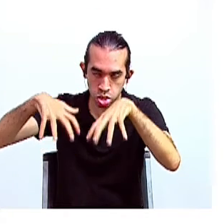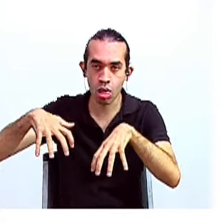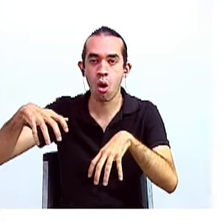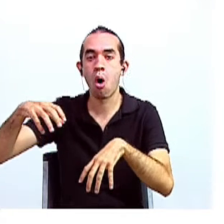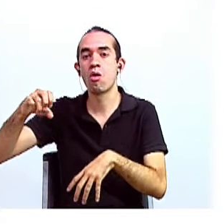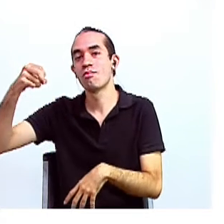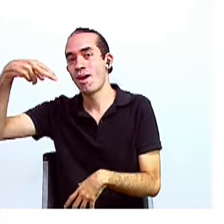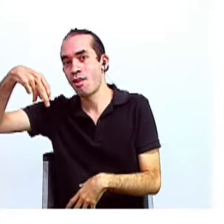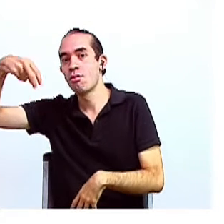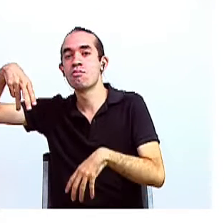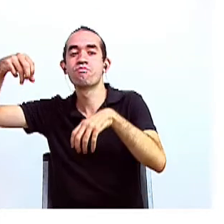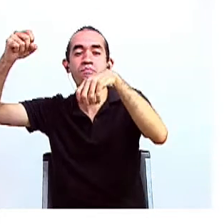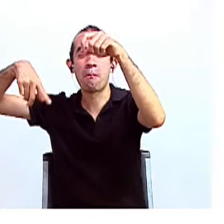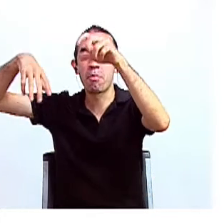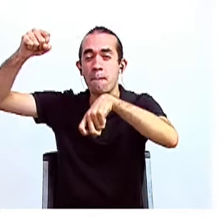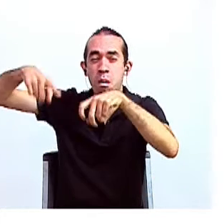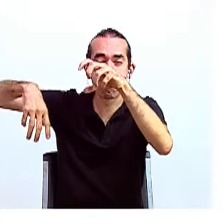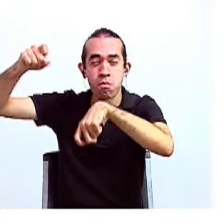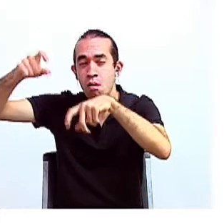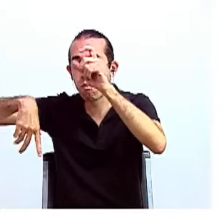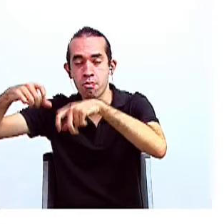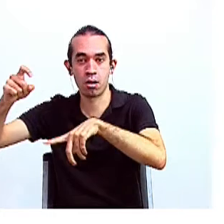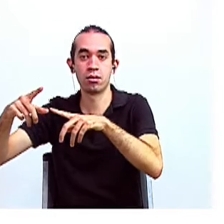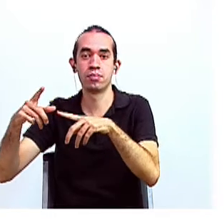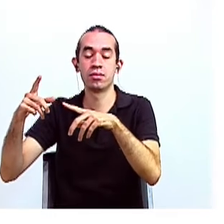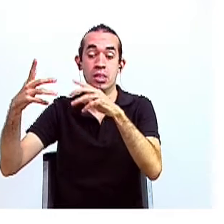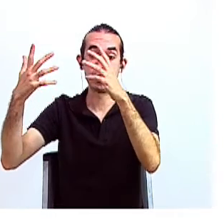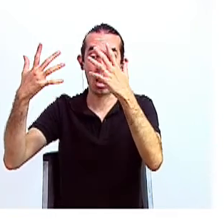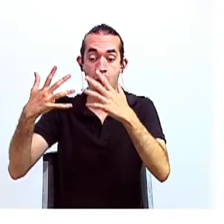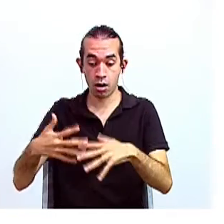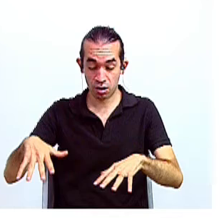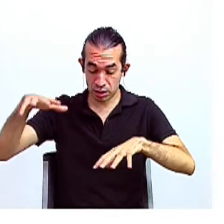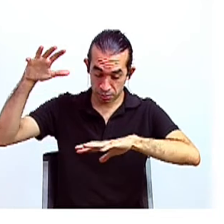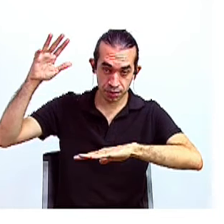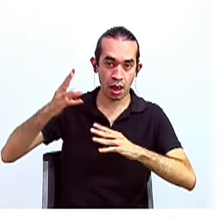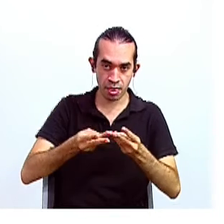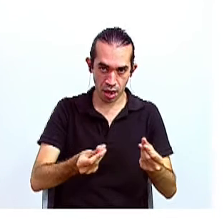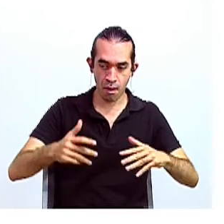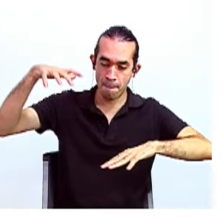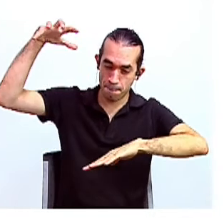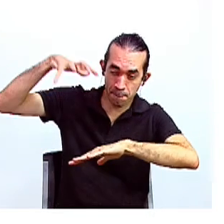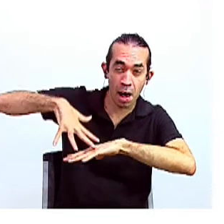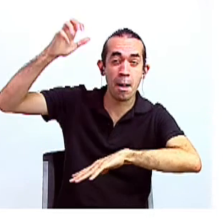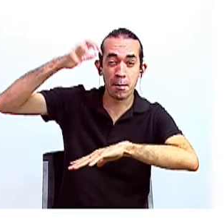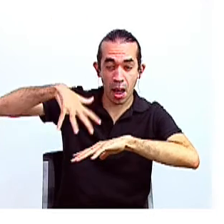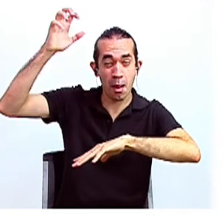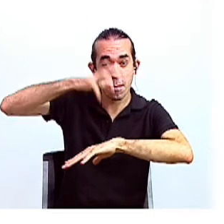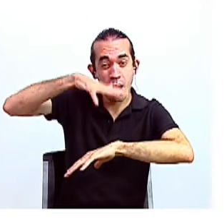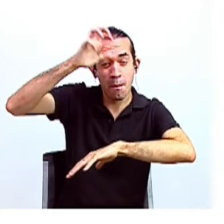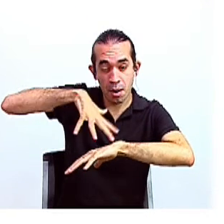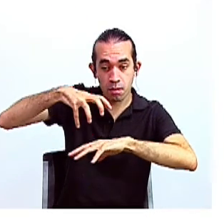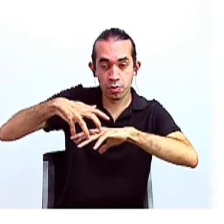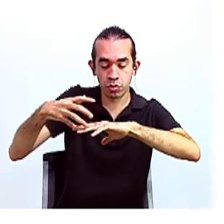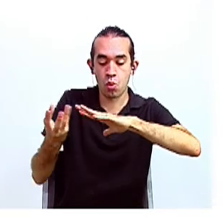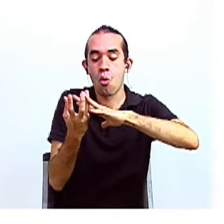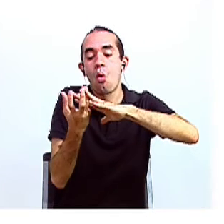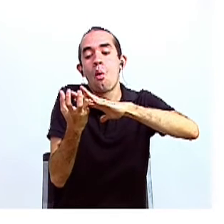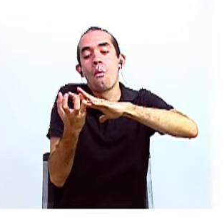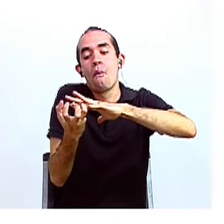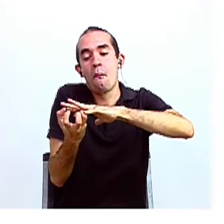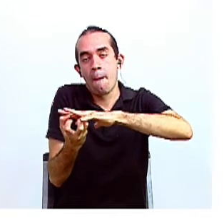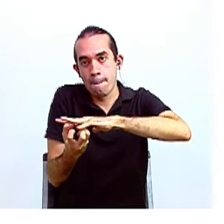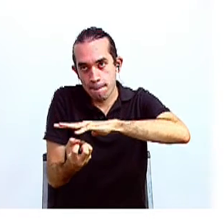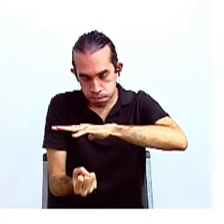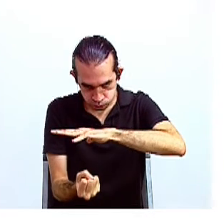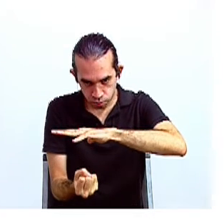líquida. Tras caer se produce la infiltración del agua. Penetra a través de los poros del suelo y allí vuelve a evaporarse por